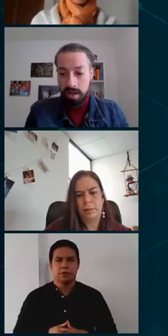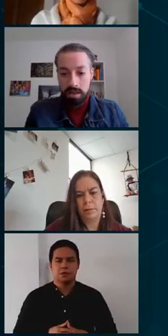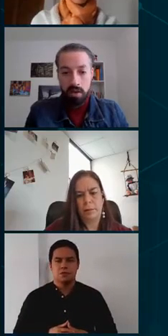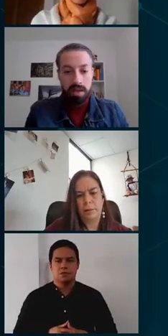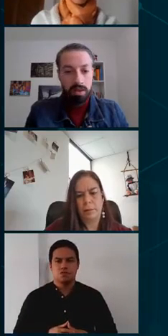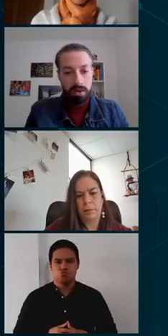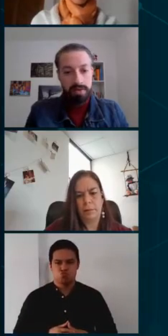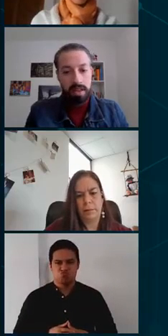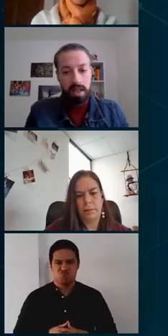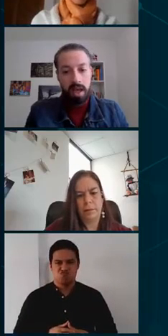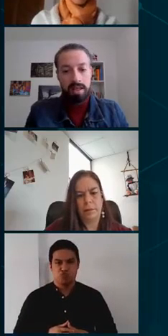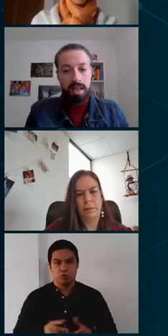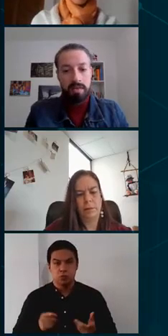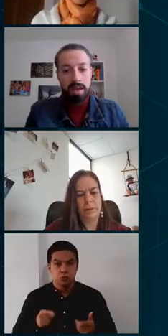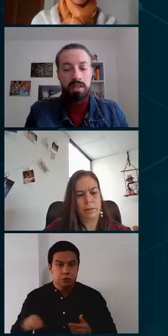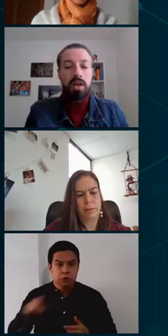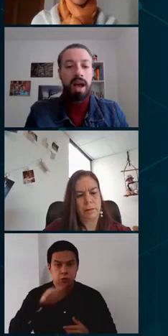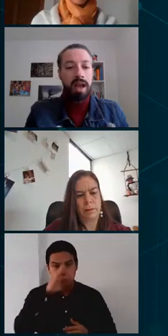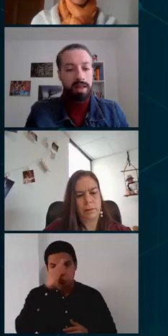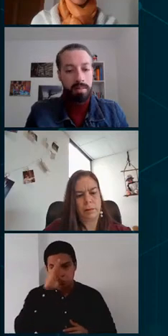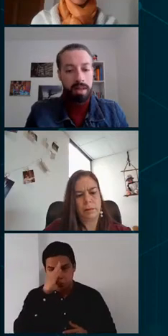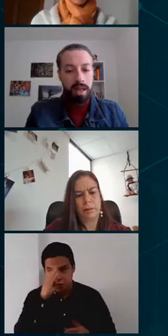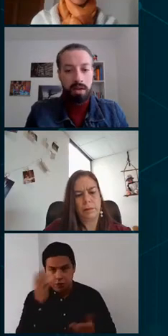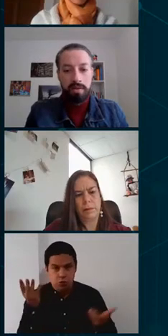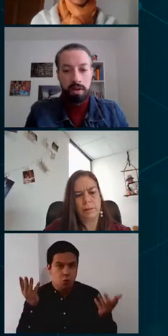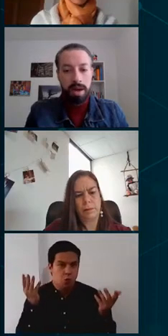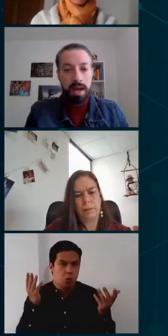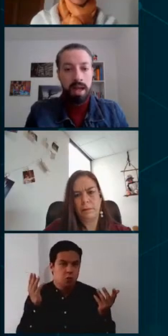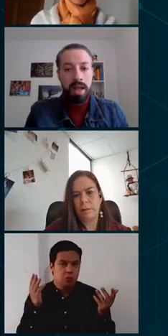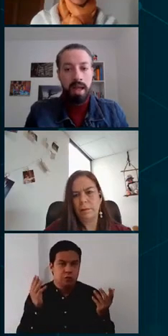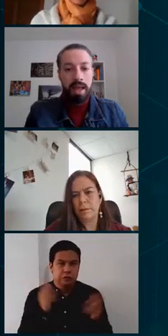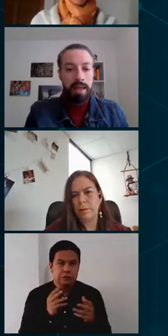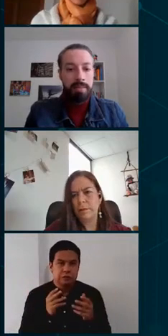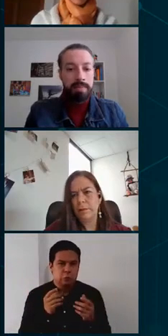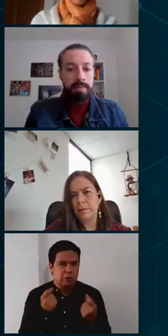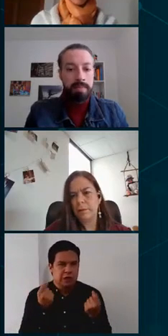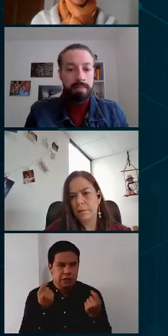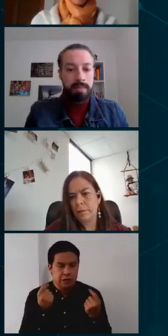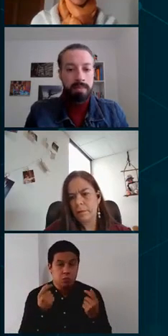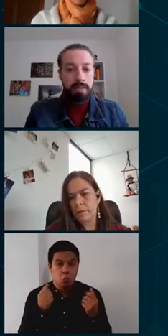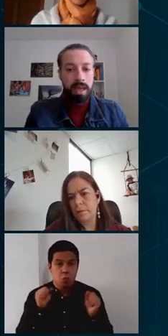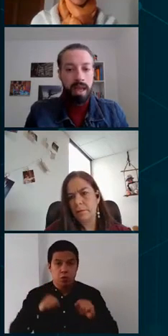si hay dudas o inquietudes frente a esa definición, acá también de alguna forma